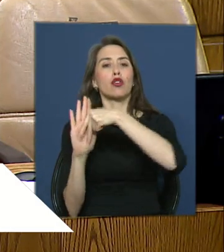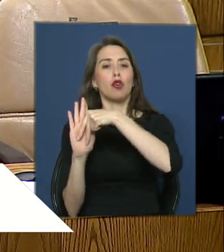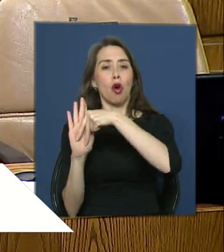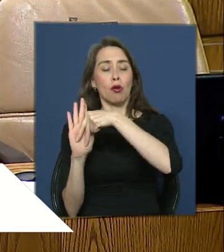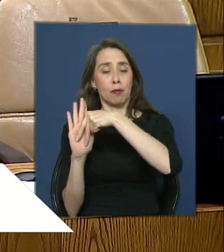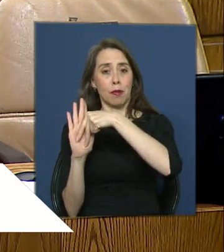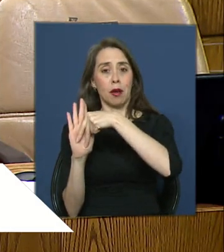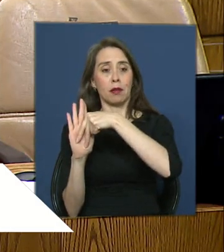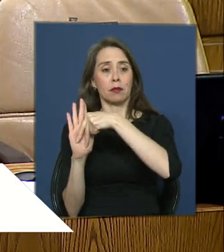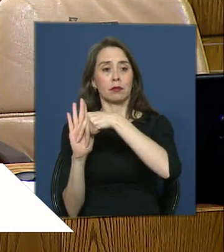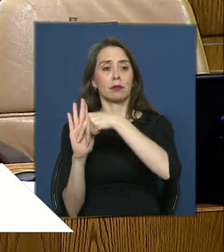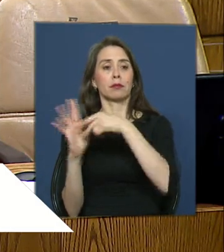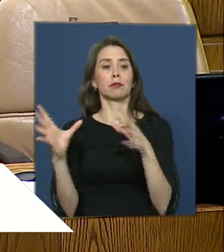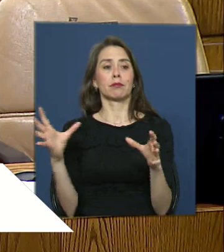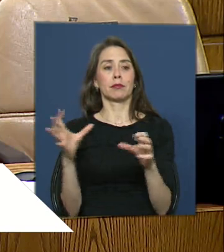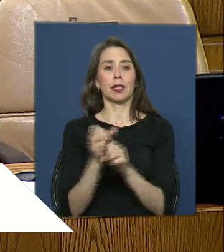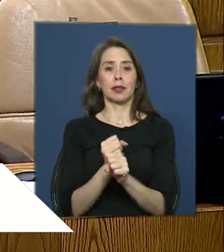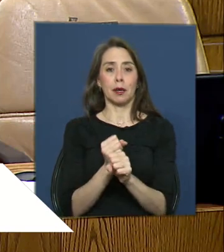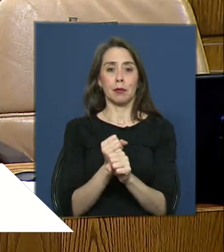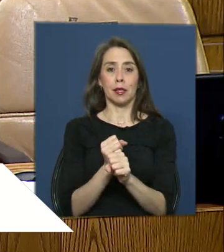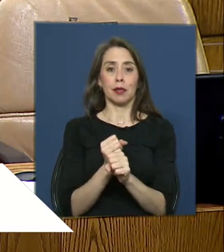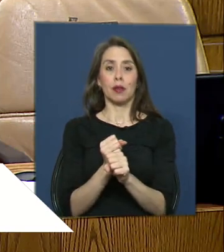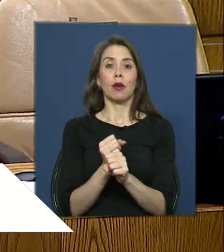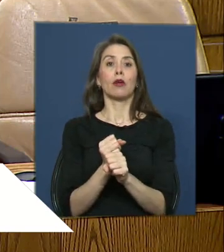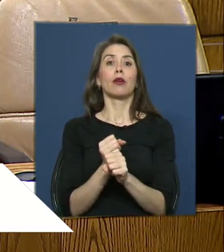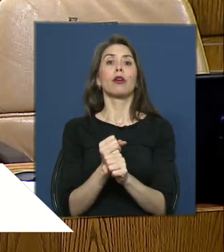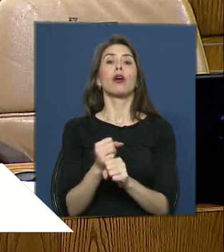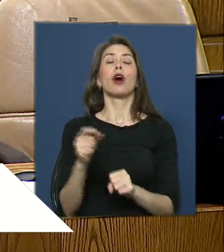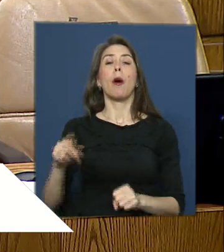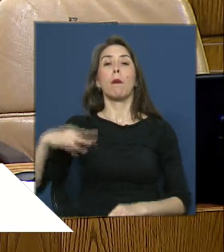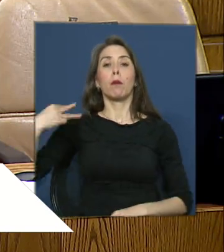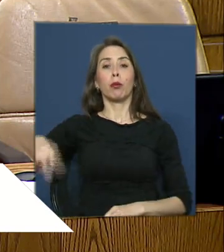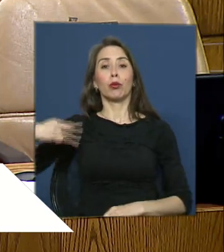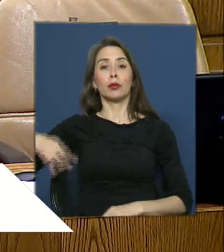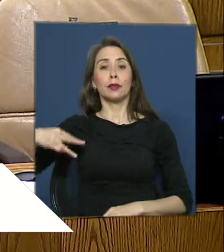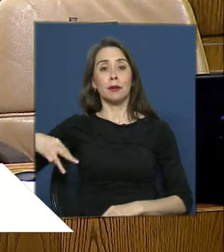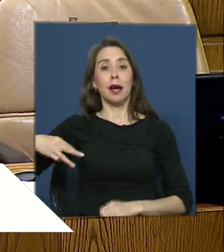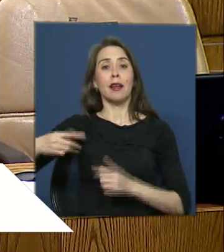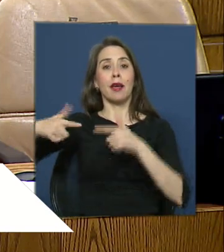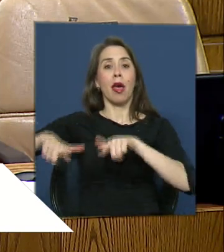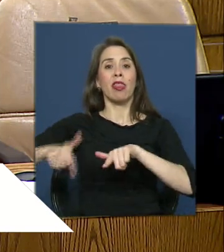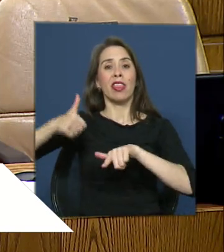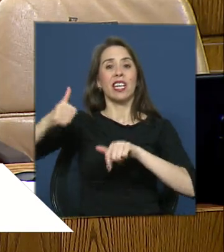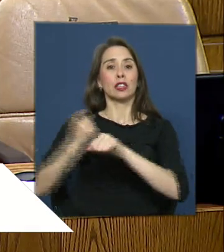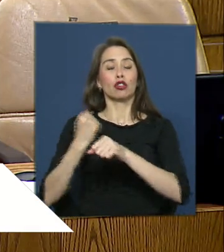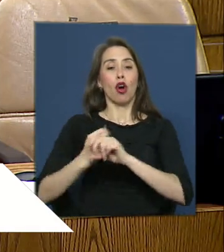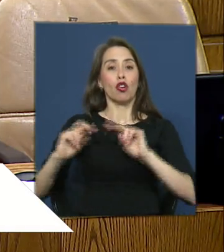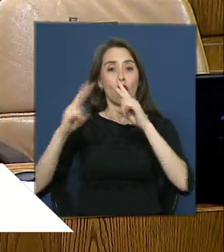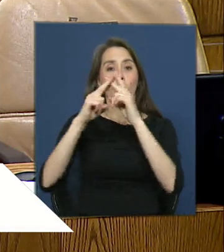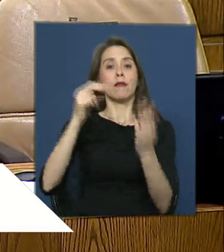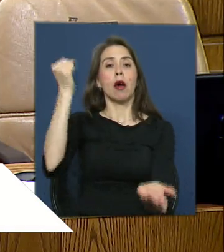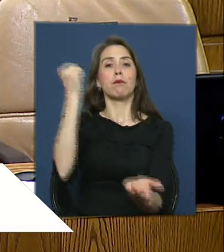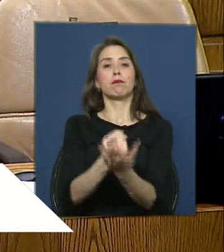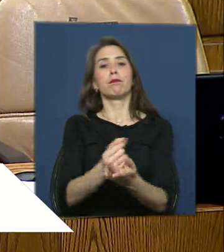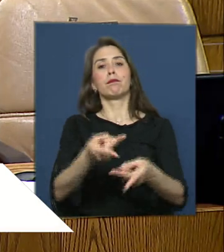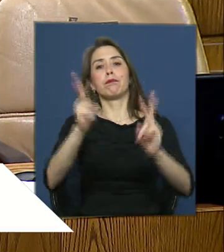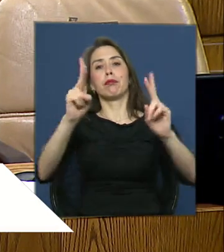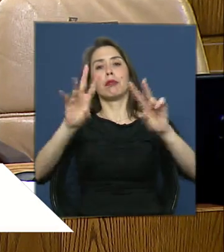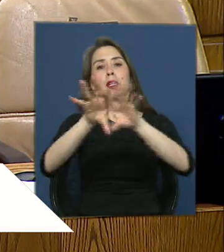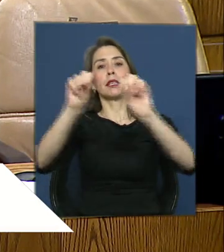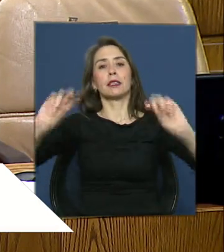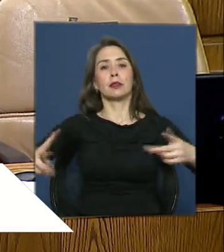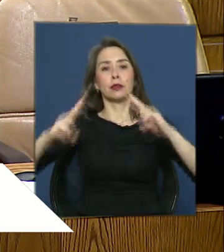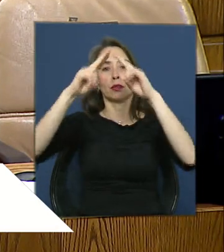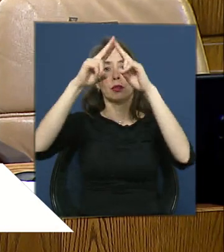de una manera mucho más expedita la recepción definitiva de obras por parte de las direcciones de obras municipales. Esto